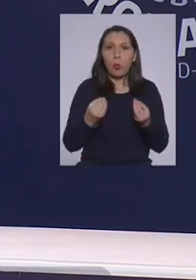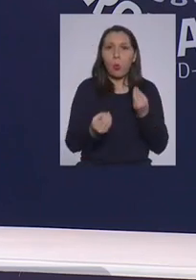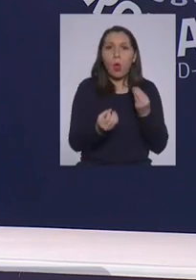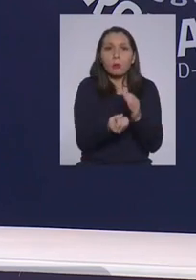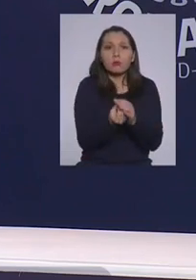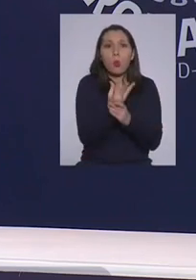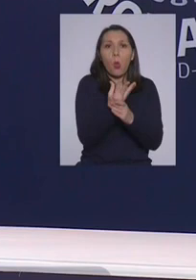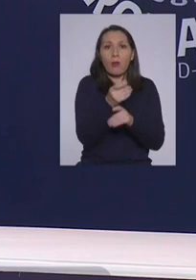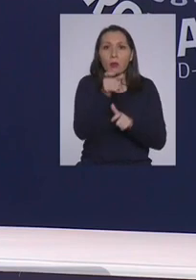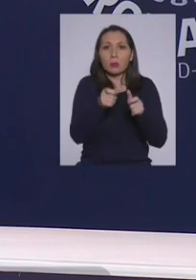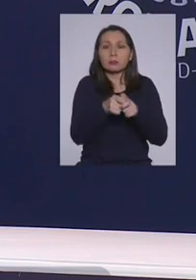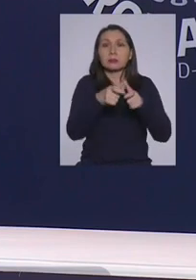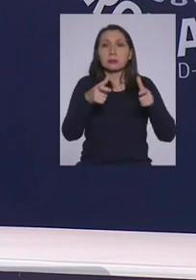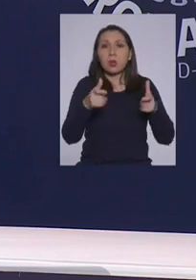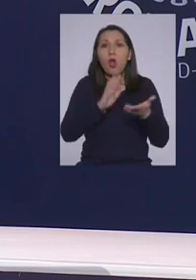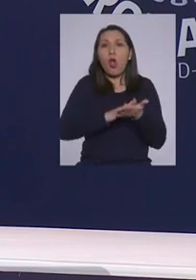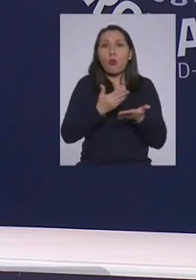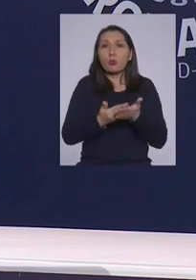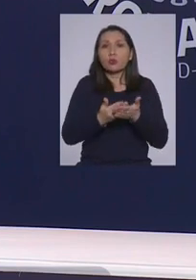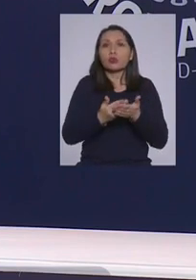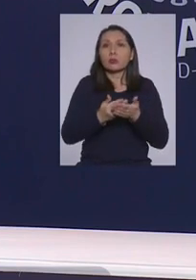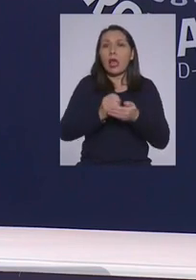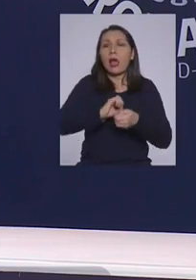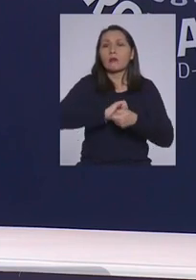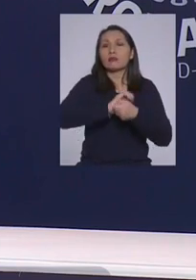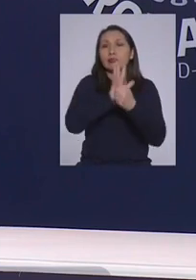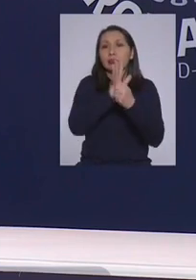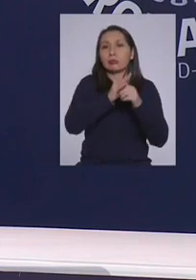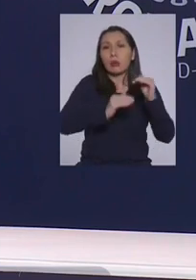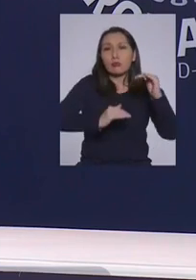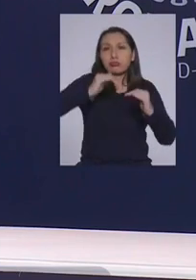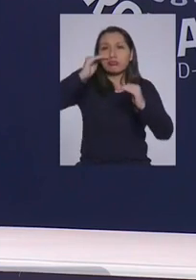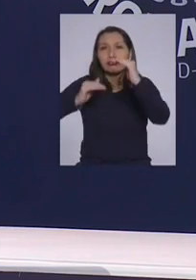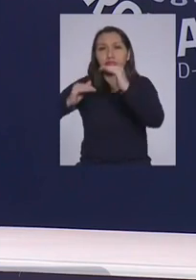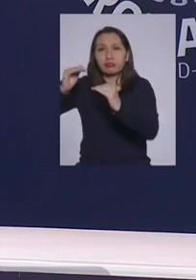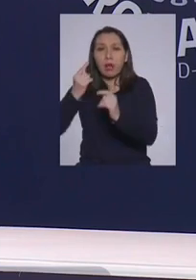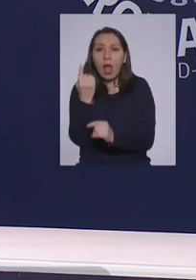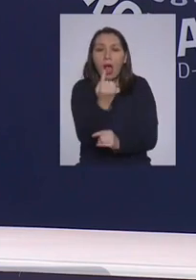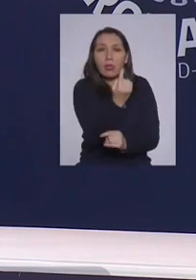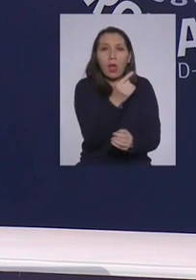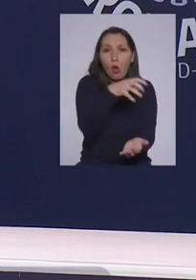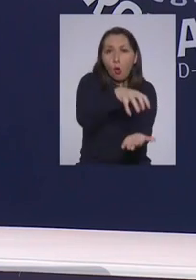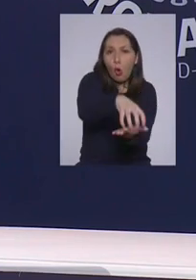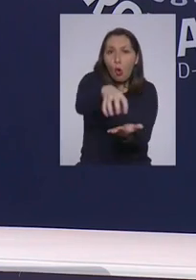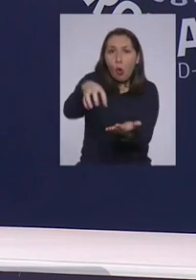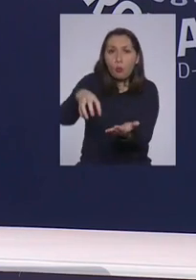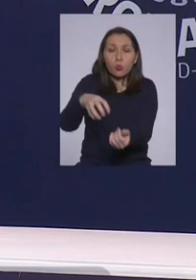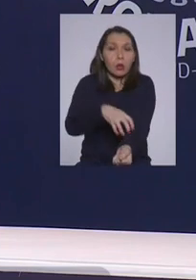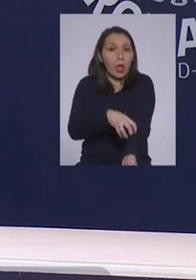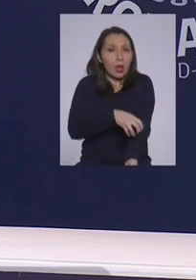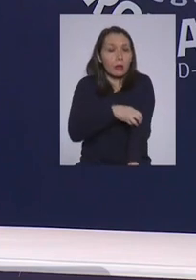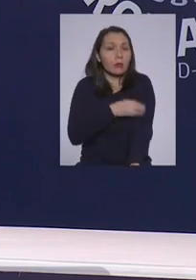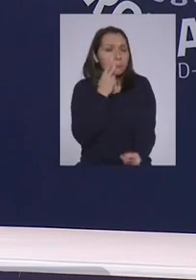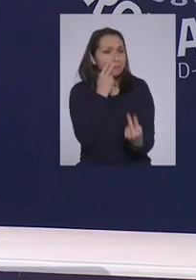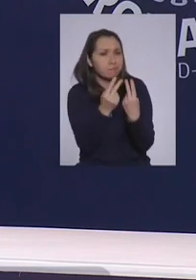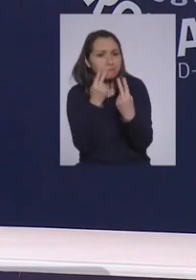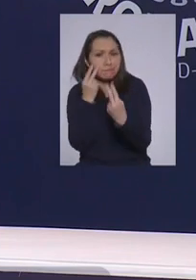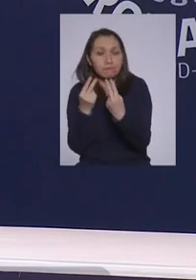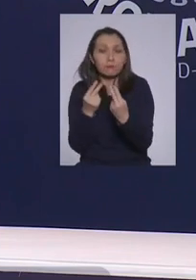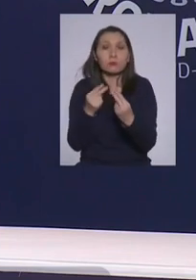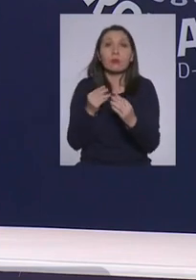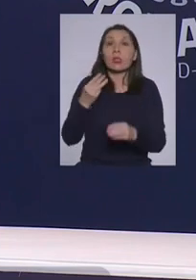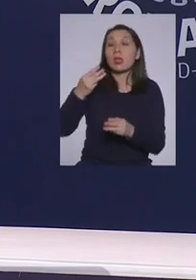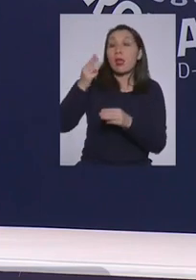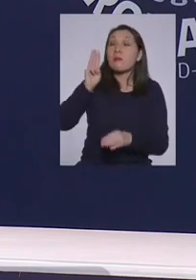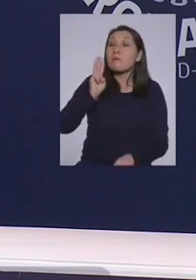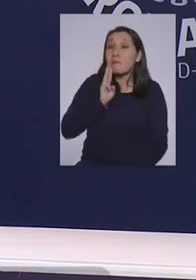casos nuevos y cómo va evolucionando la pandemia en cada una de las comunas y en cada una de las regiones. En general, los